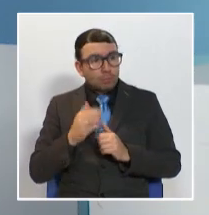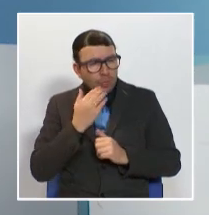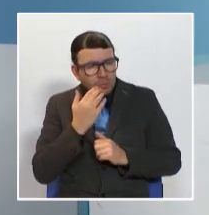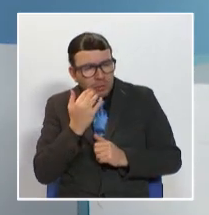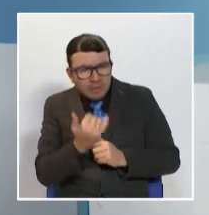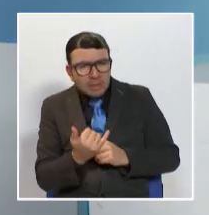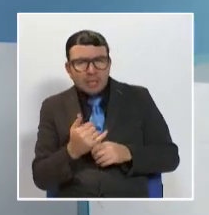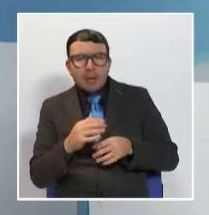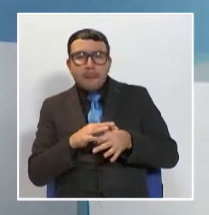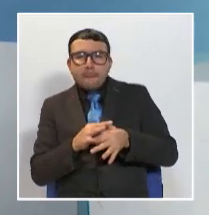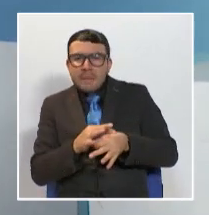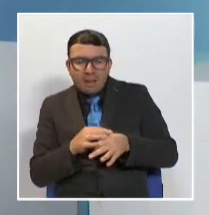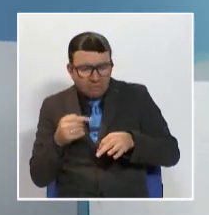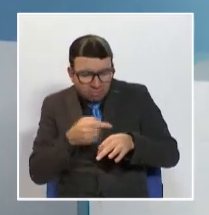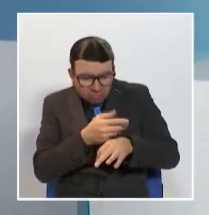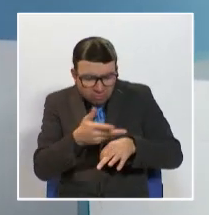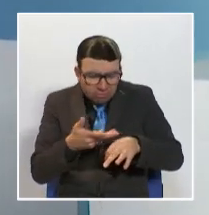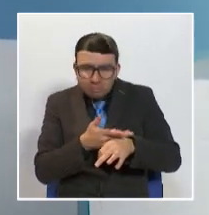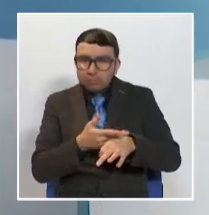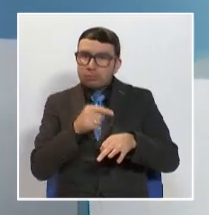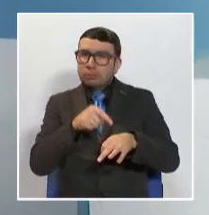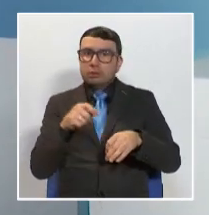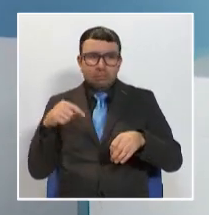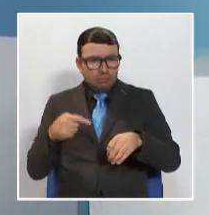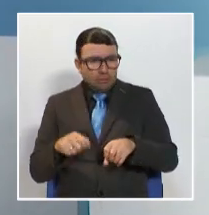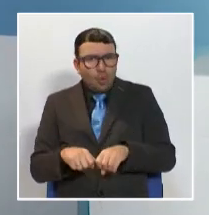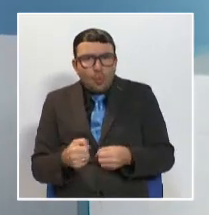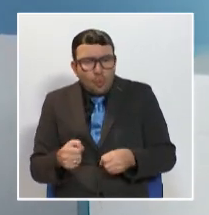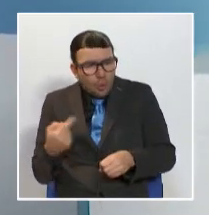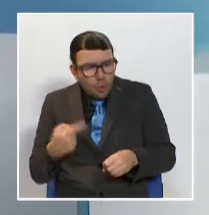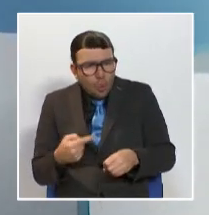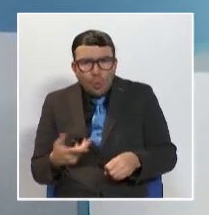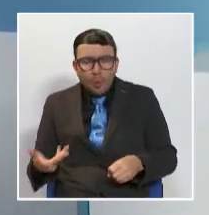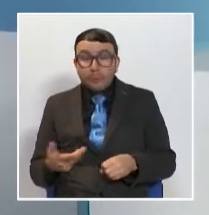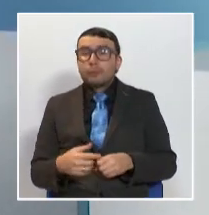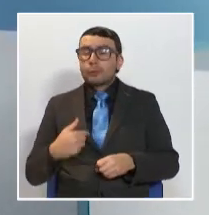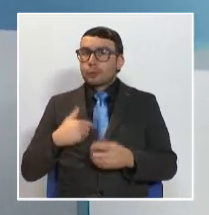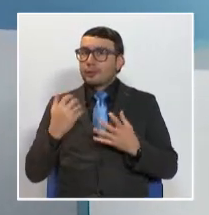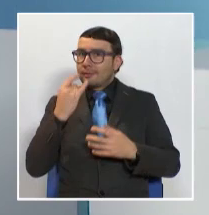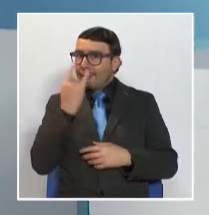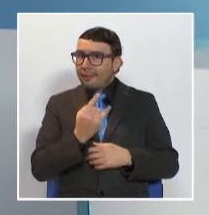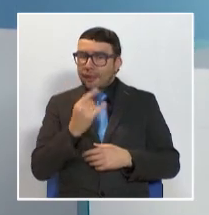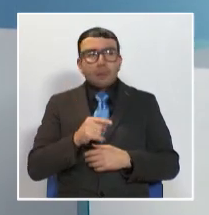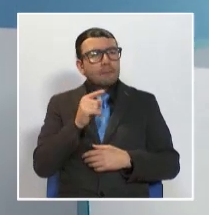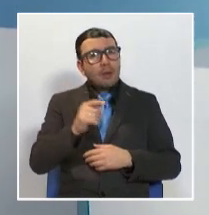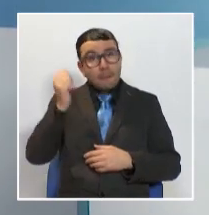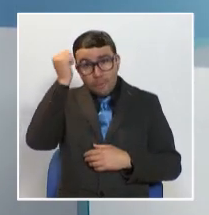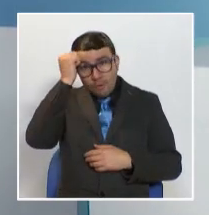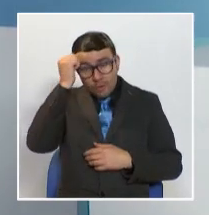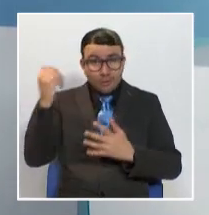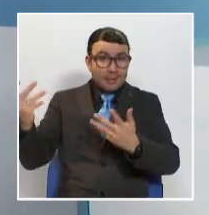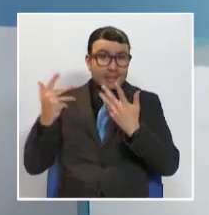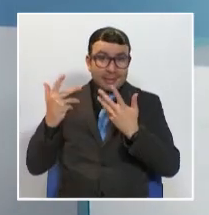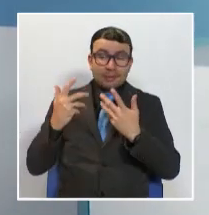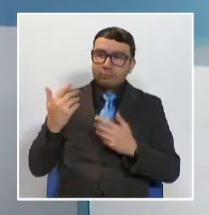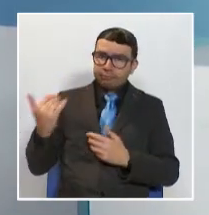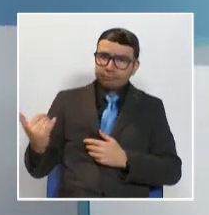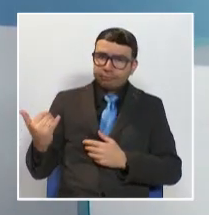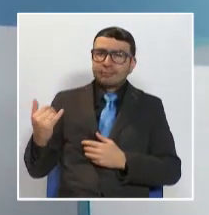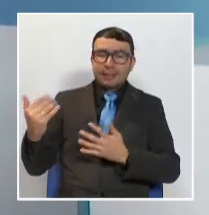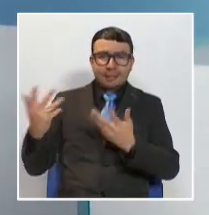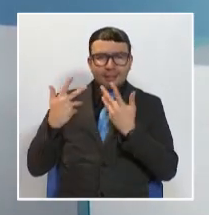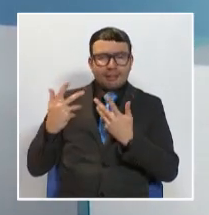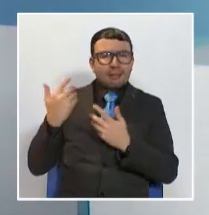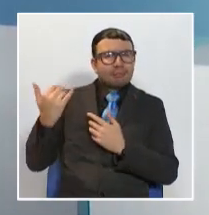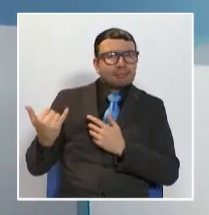la piel. Personalmente me interesó mucho este tema cuando el profesor nos lo enseñó en clase, porque es muy importante que